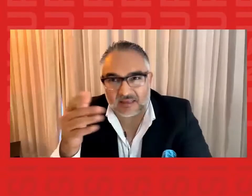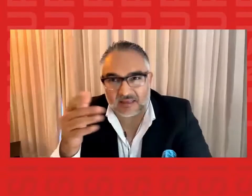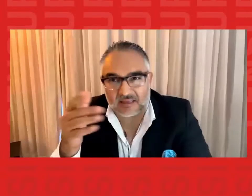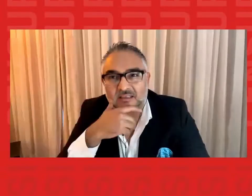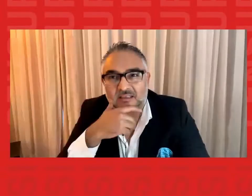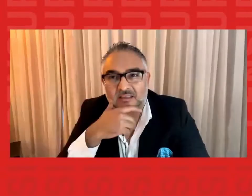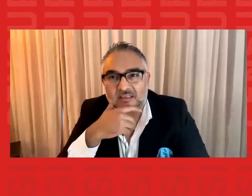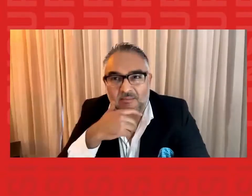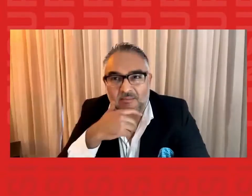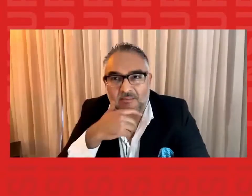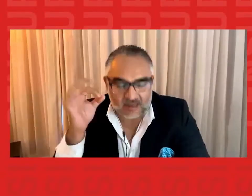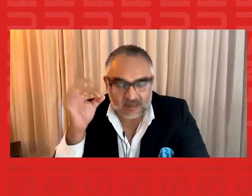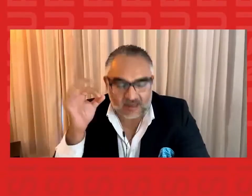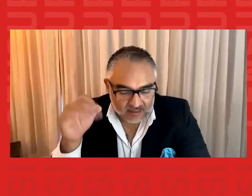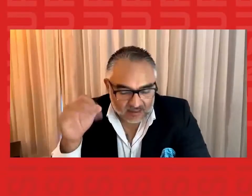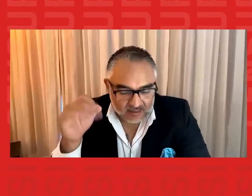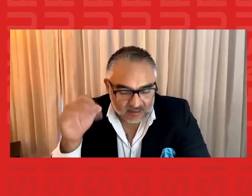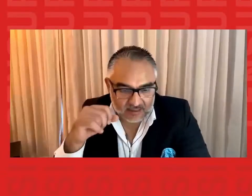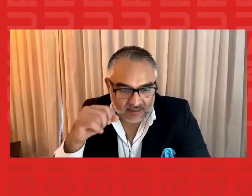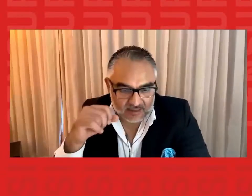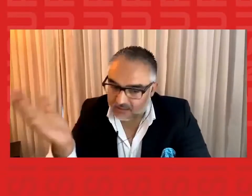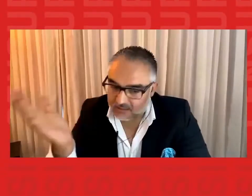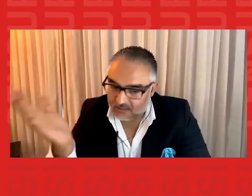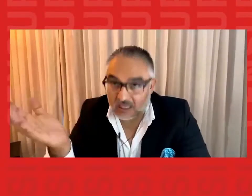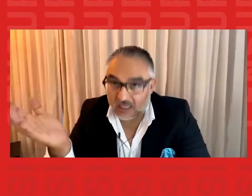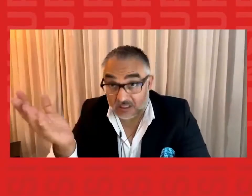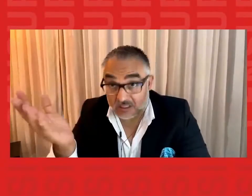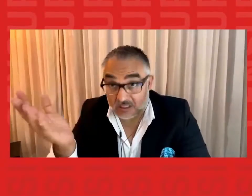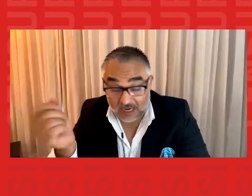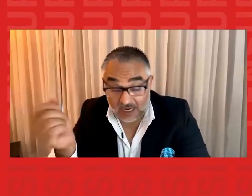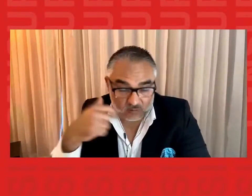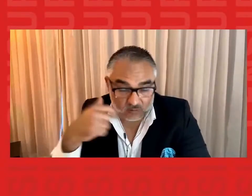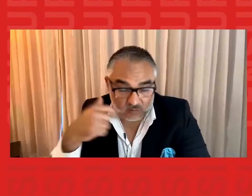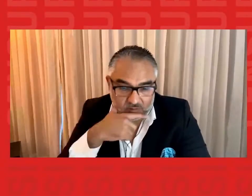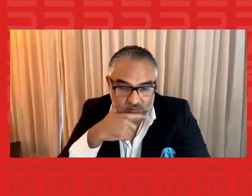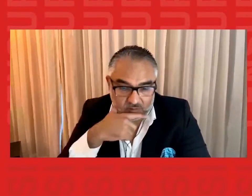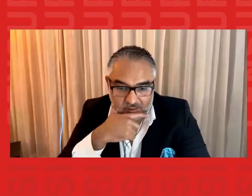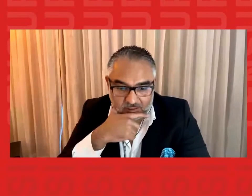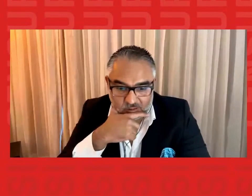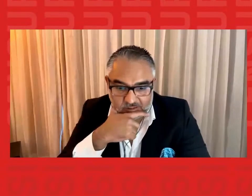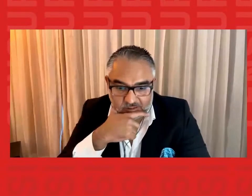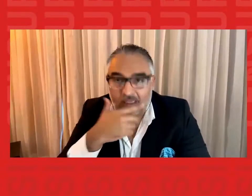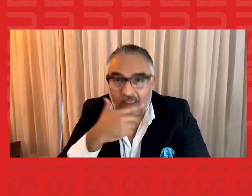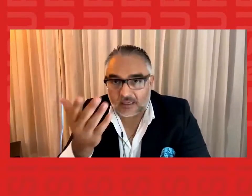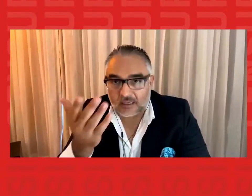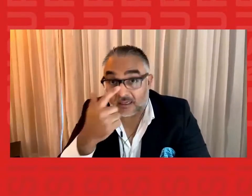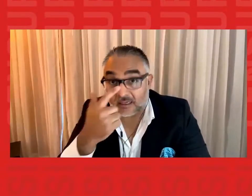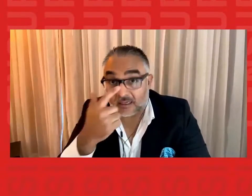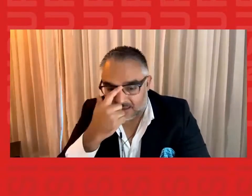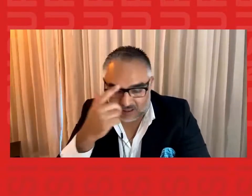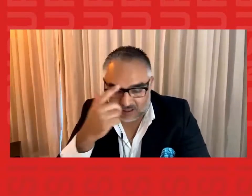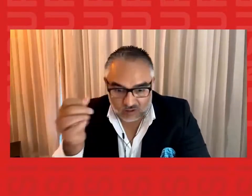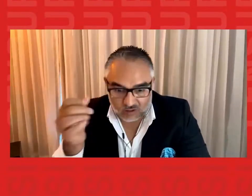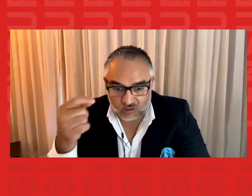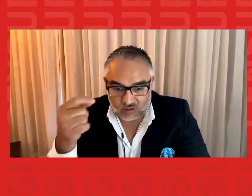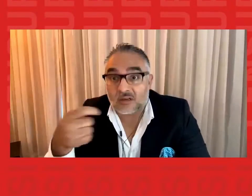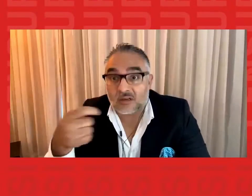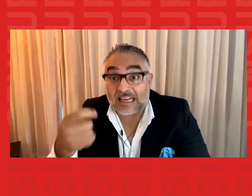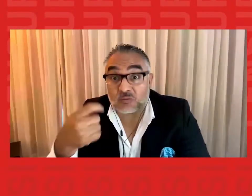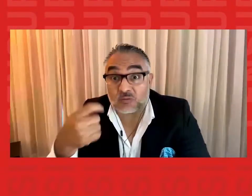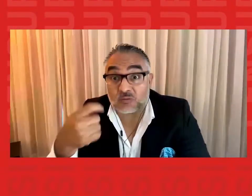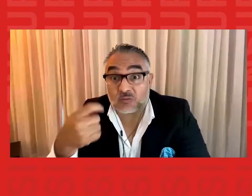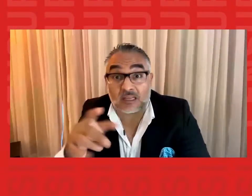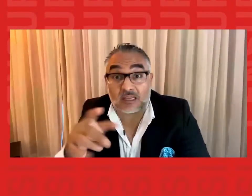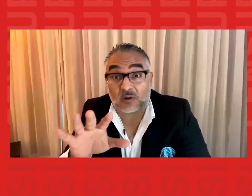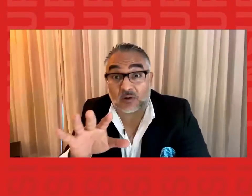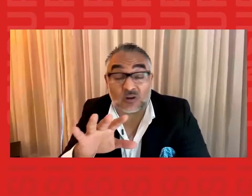presidente en tu última participación en la mañanera, querida Beth, y no es cebollazo, tú me conoces, reconozco